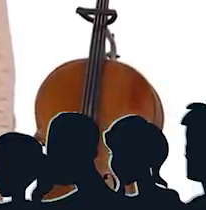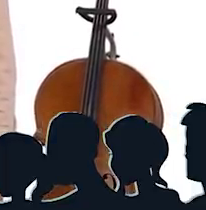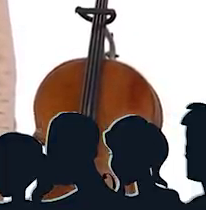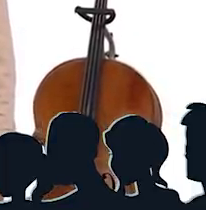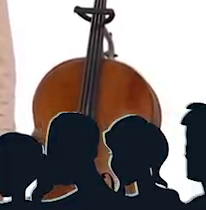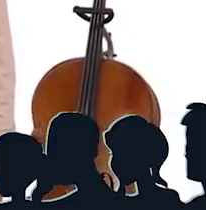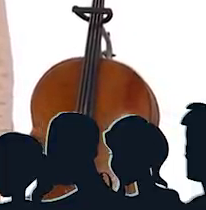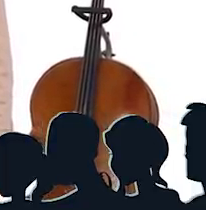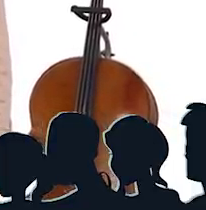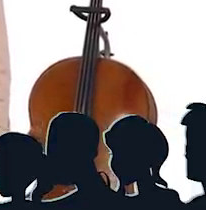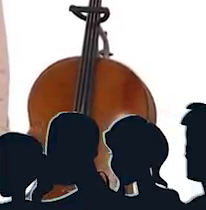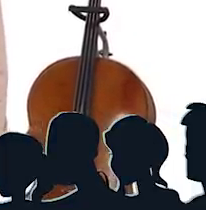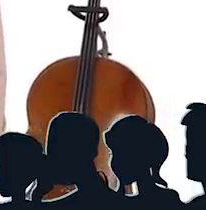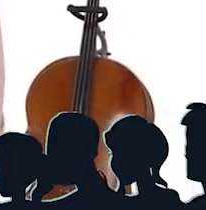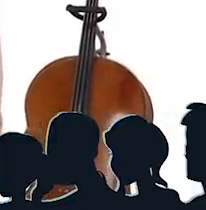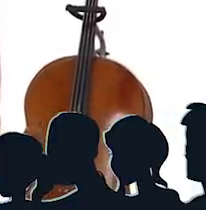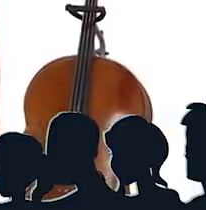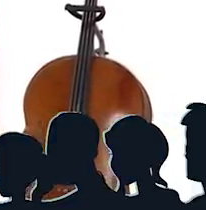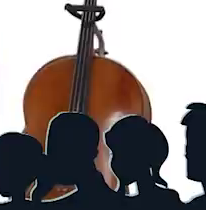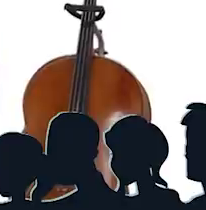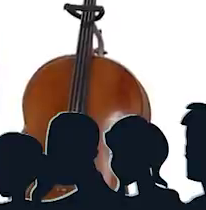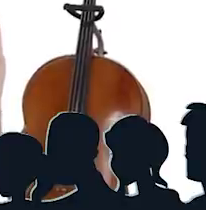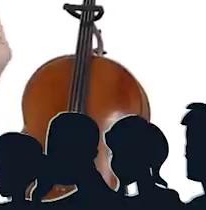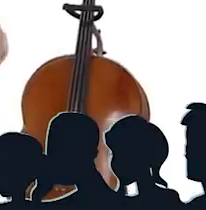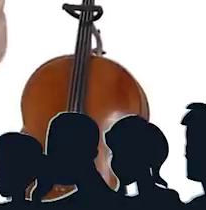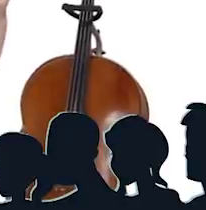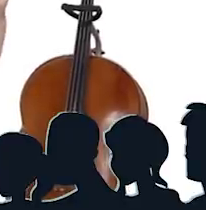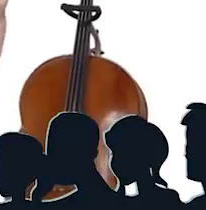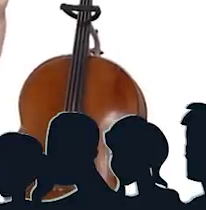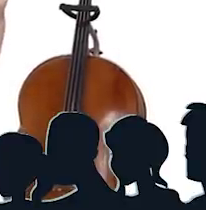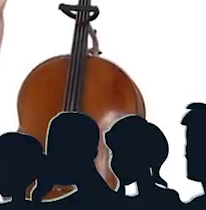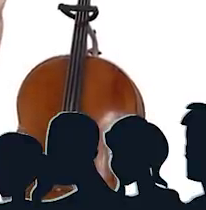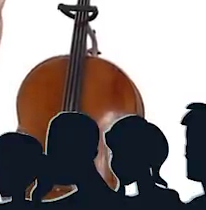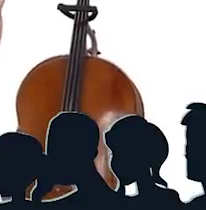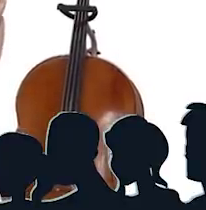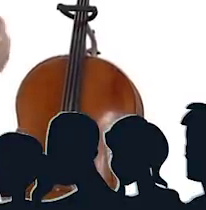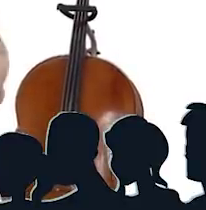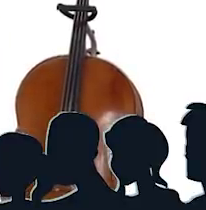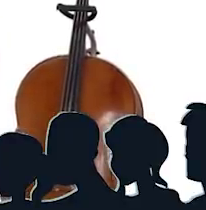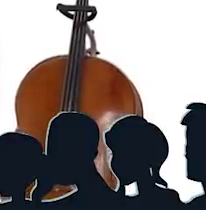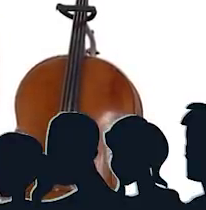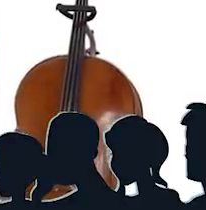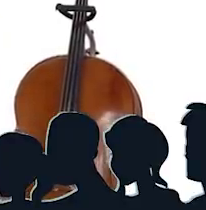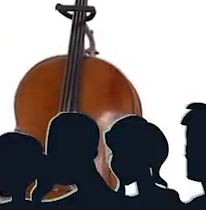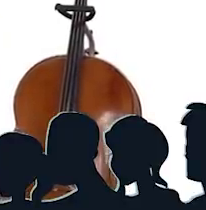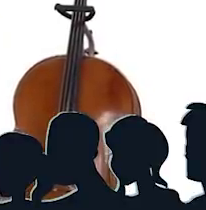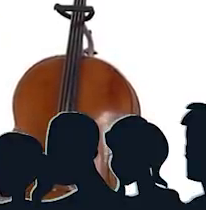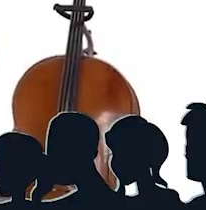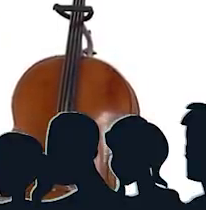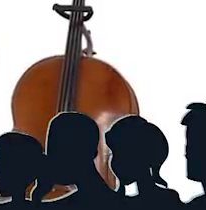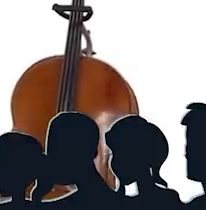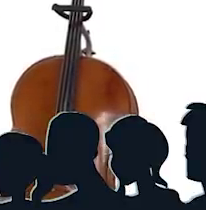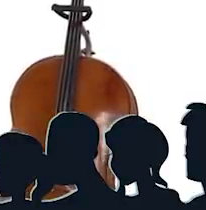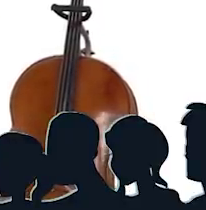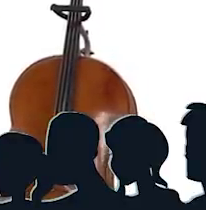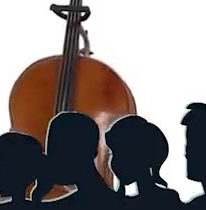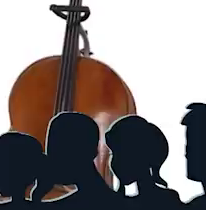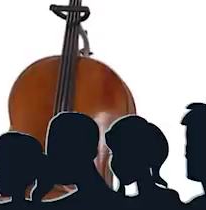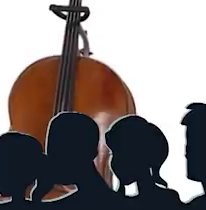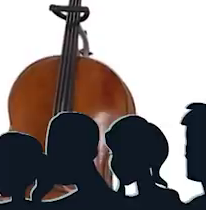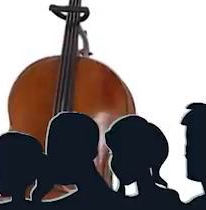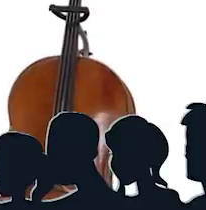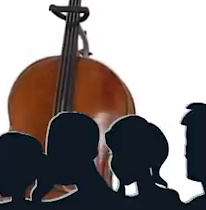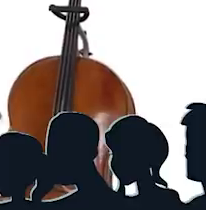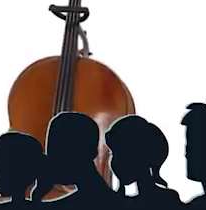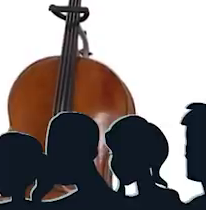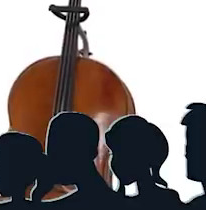Bien, pero ahora en la vocalización diremos suena muy feliz y triste suena así. Escucha el